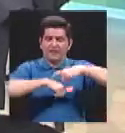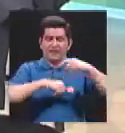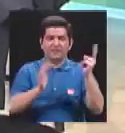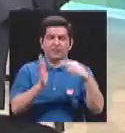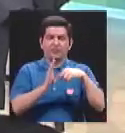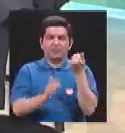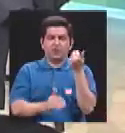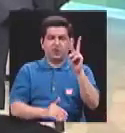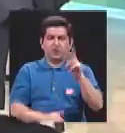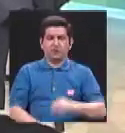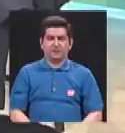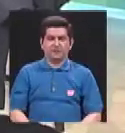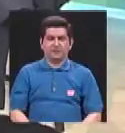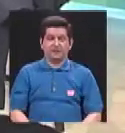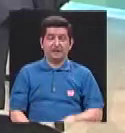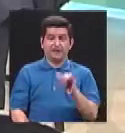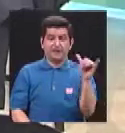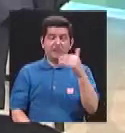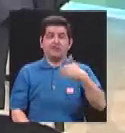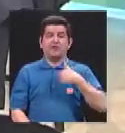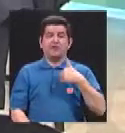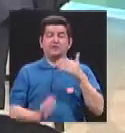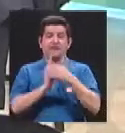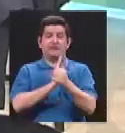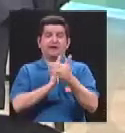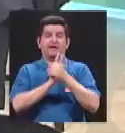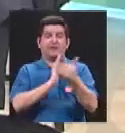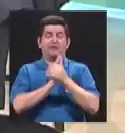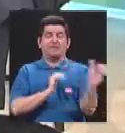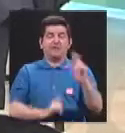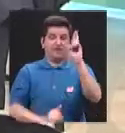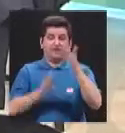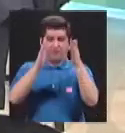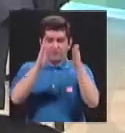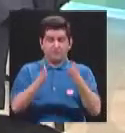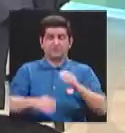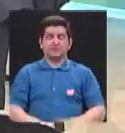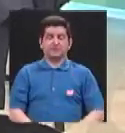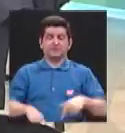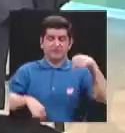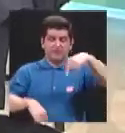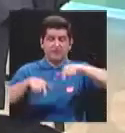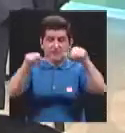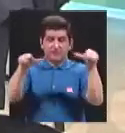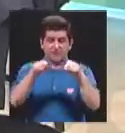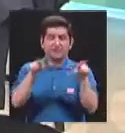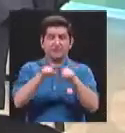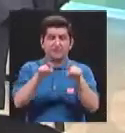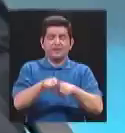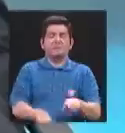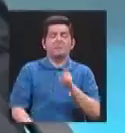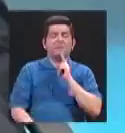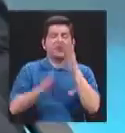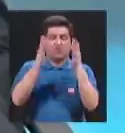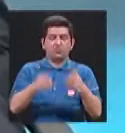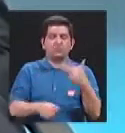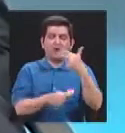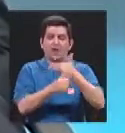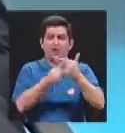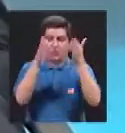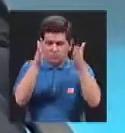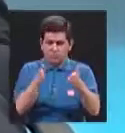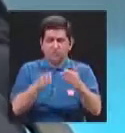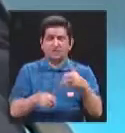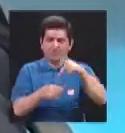de era al 2012, sino que además tenía talento costarricense por estos sectores y talento hondureño, guatemalteco y